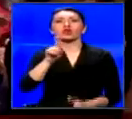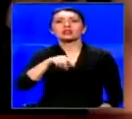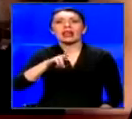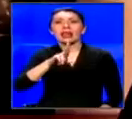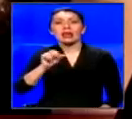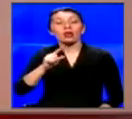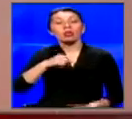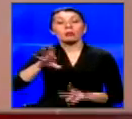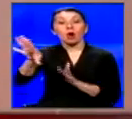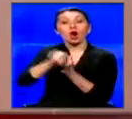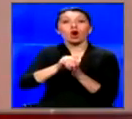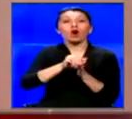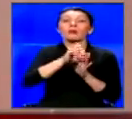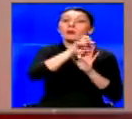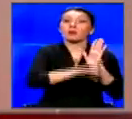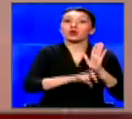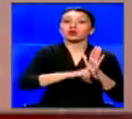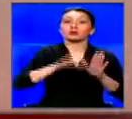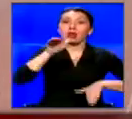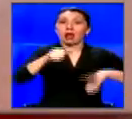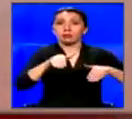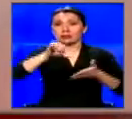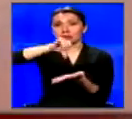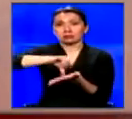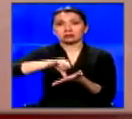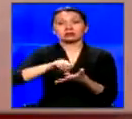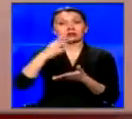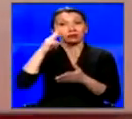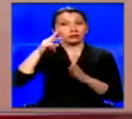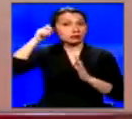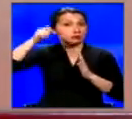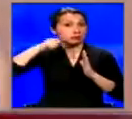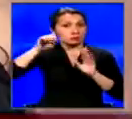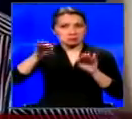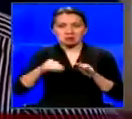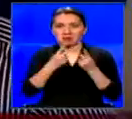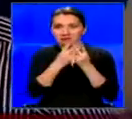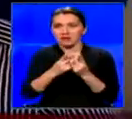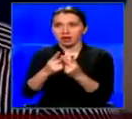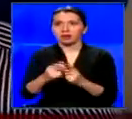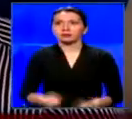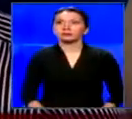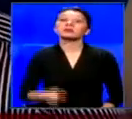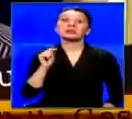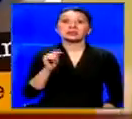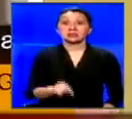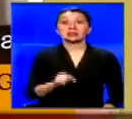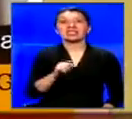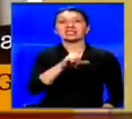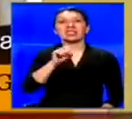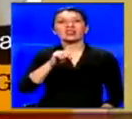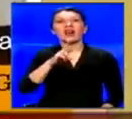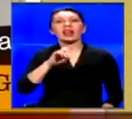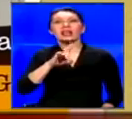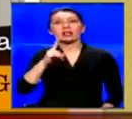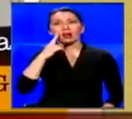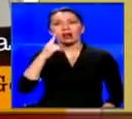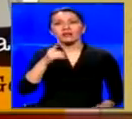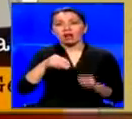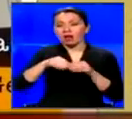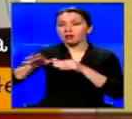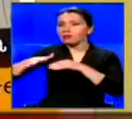replicar proyectos en el litoral central. Estas son imágenes de ese viaje. Acá estamos llenos de energía, estamos viendo el borde costero